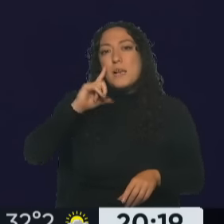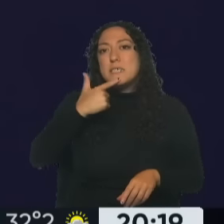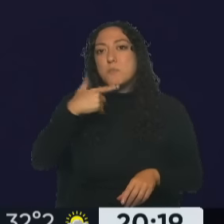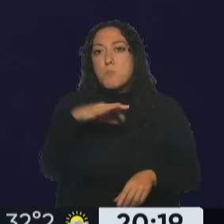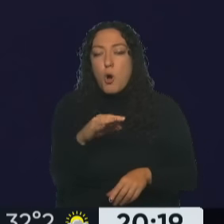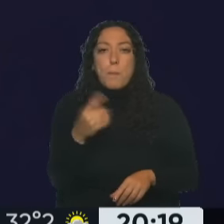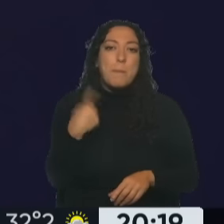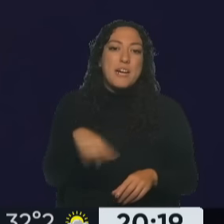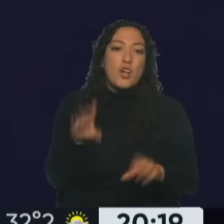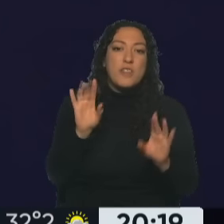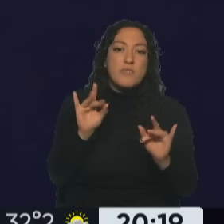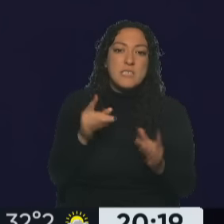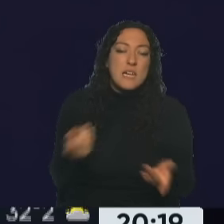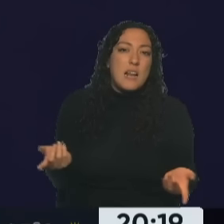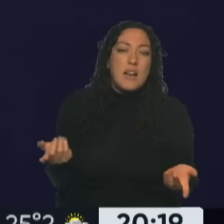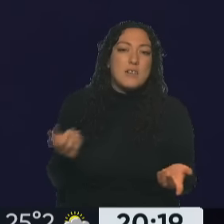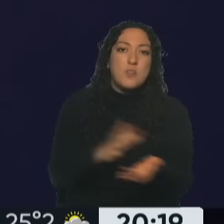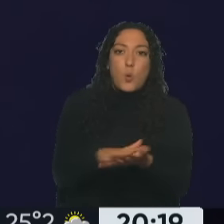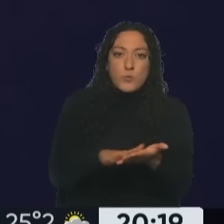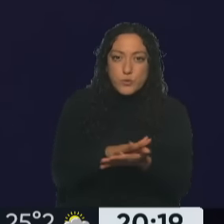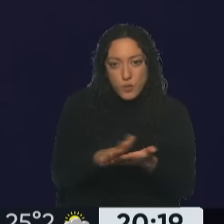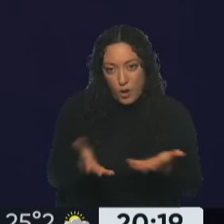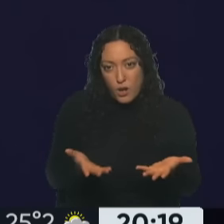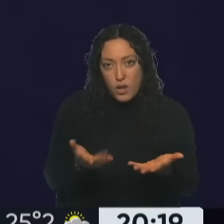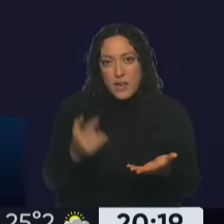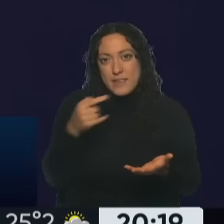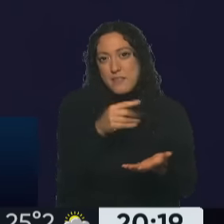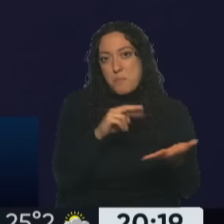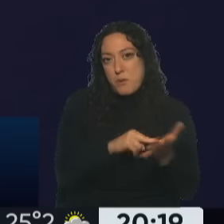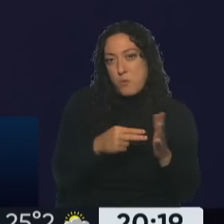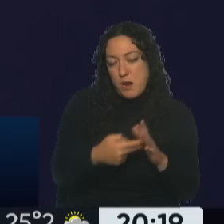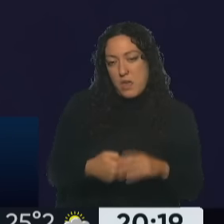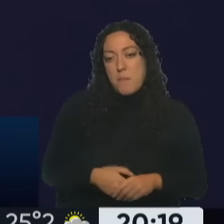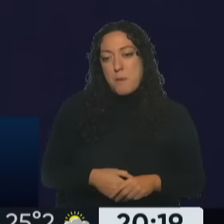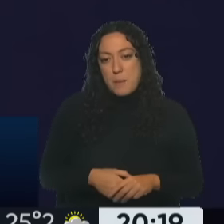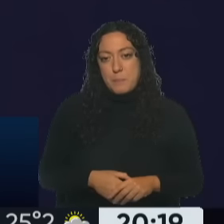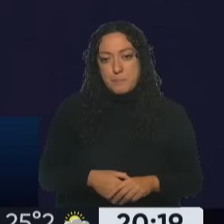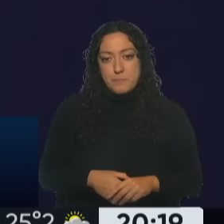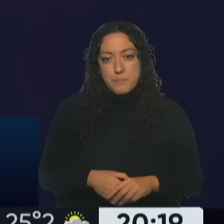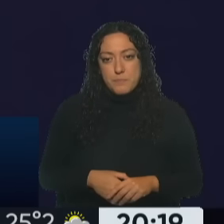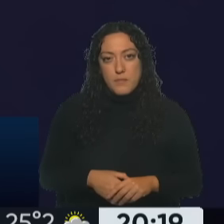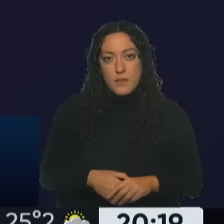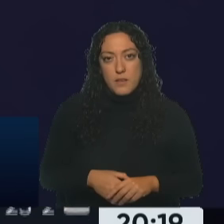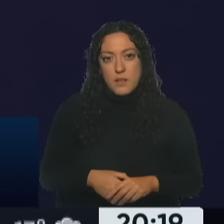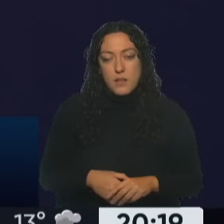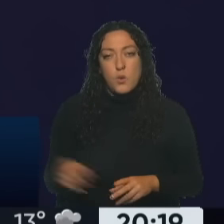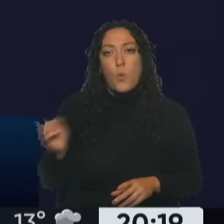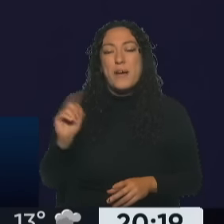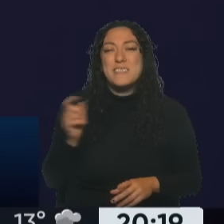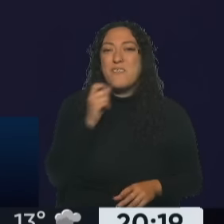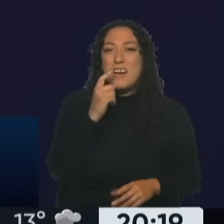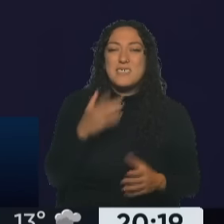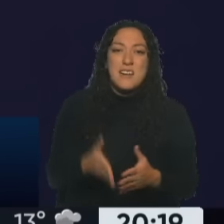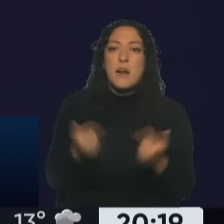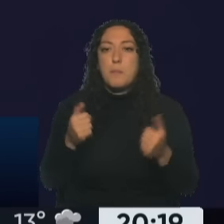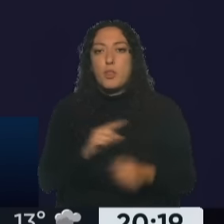esas no no déjame es muy difícil volver de esas situaciones no es una cosa rápida Entonces